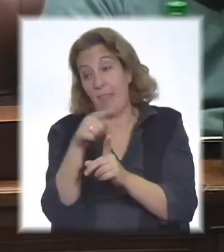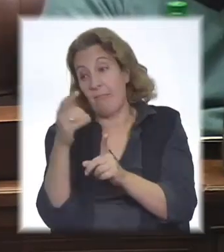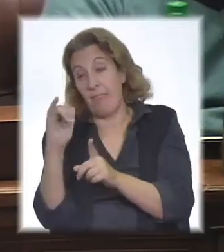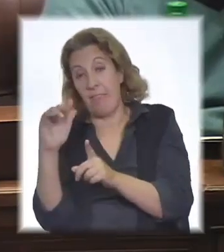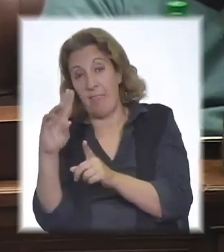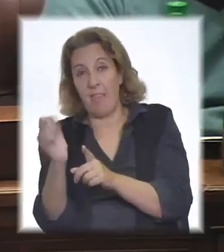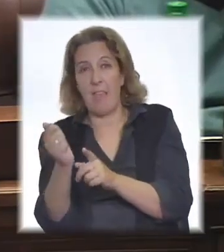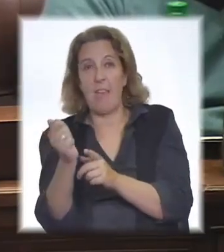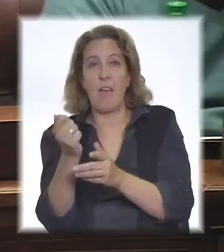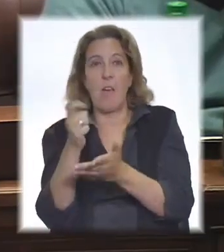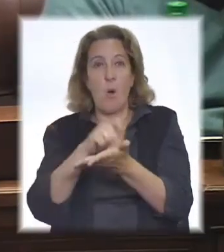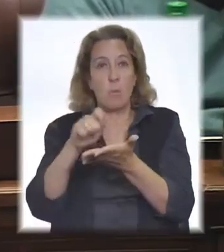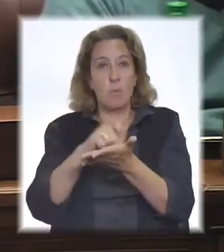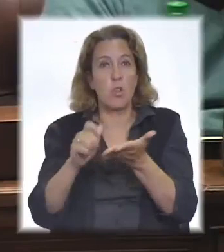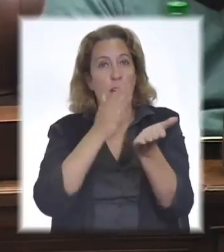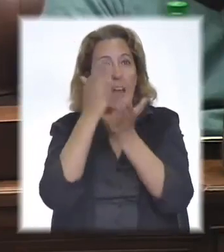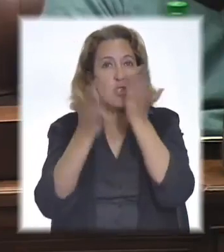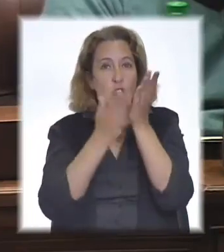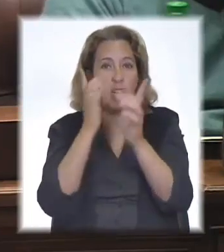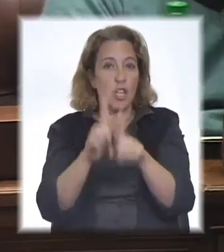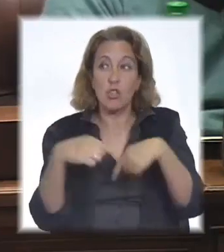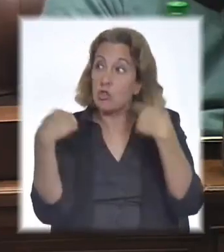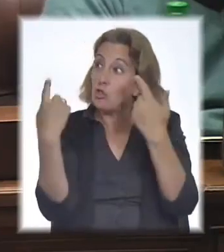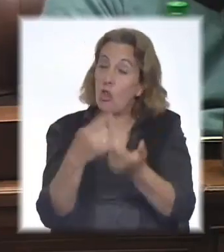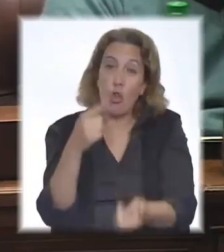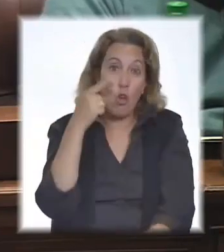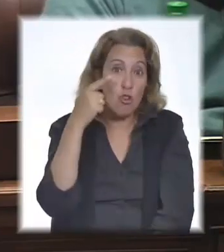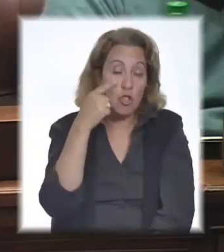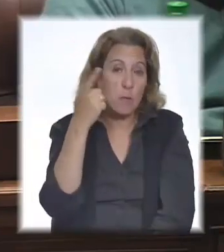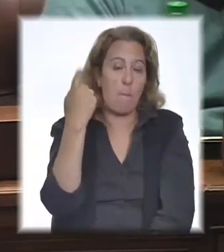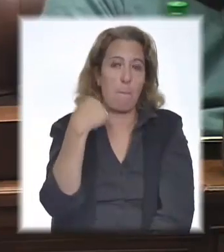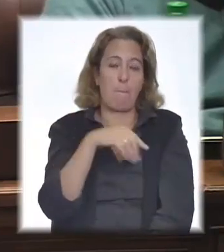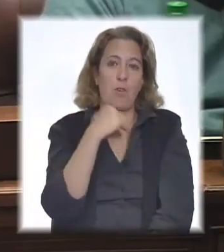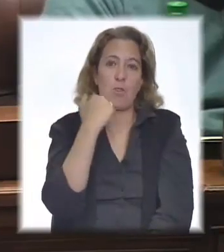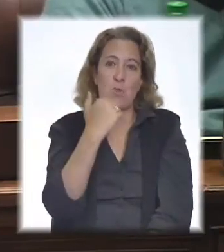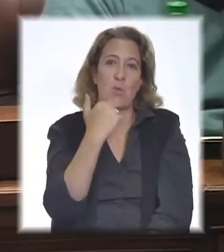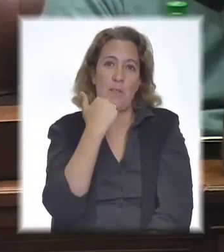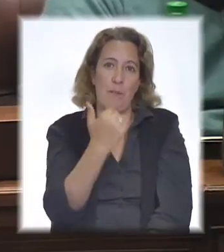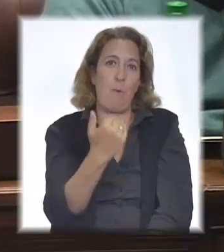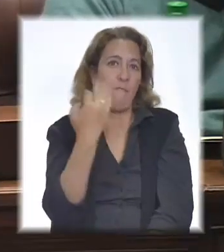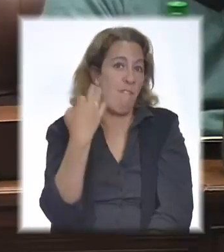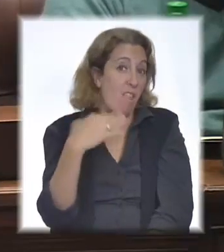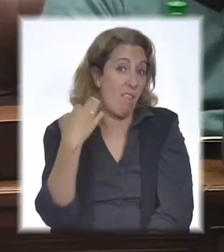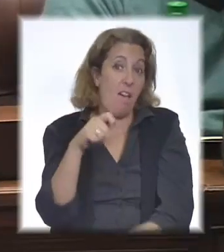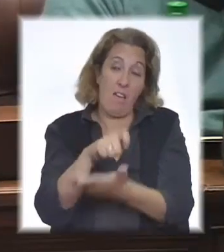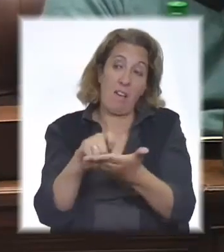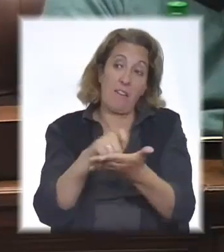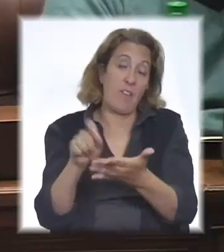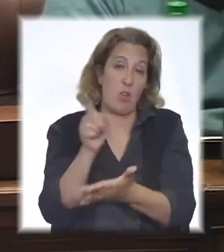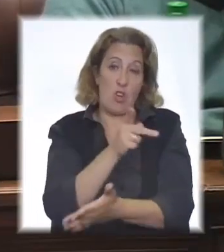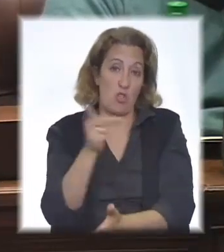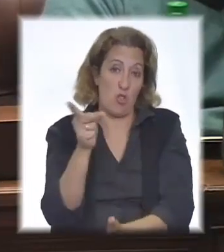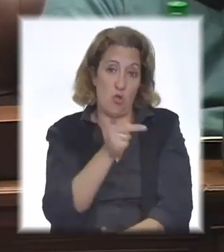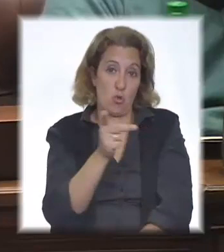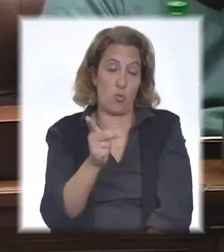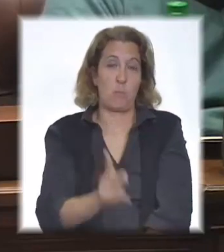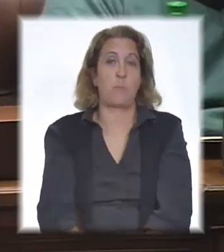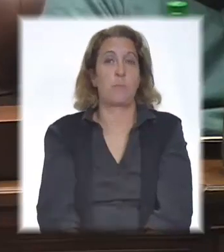todos nosotros conocemos pero que de repente no sabemos que las escribieron ellos